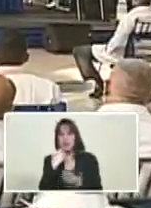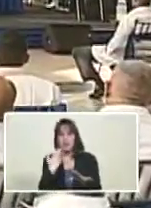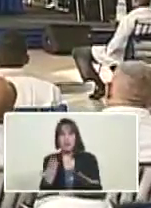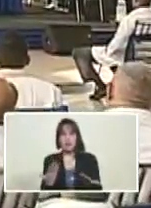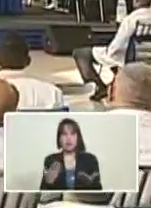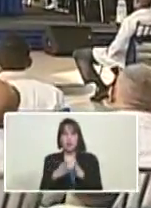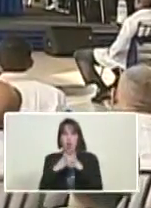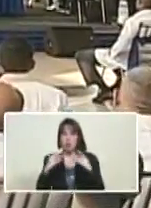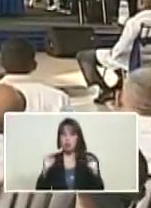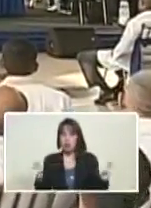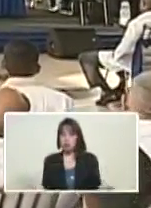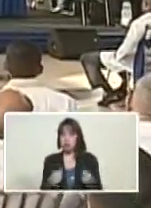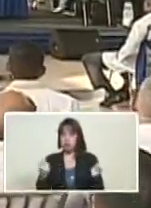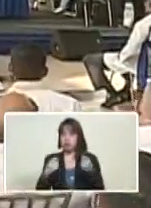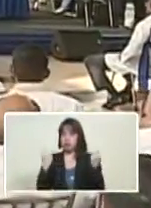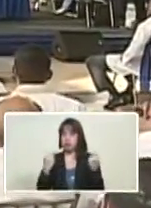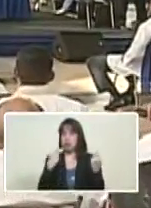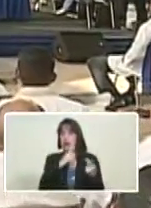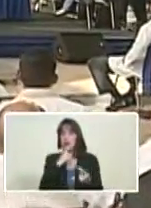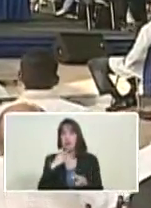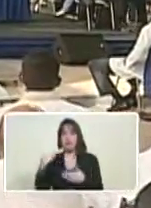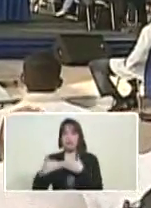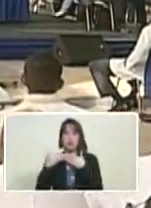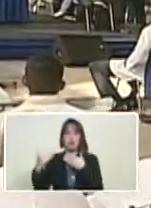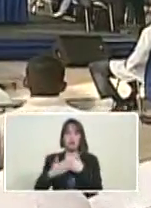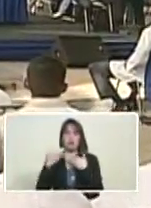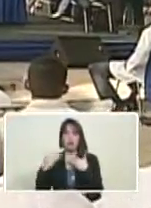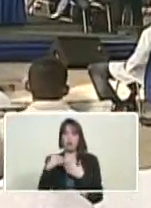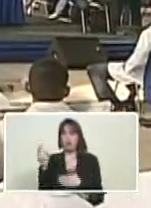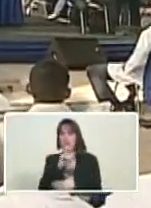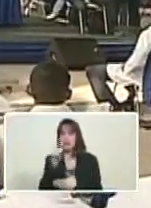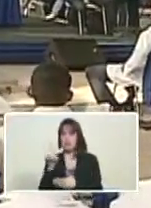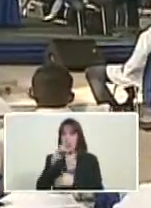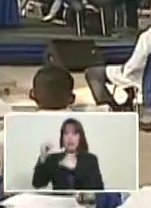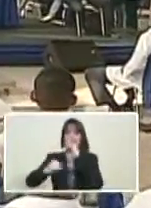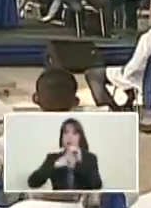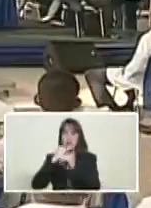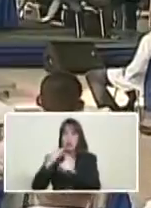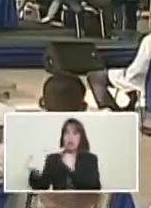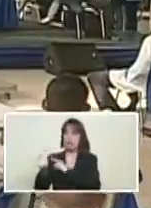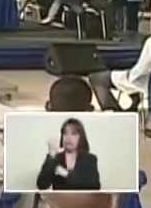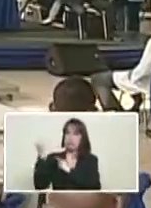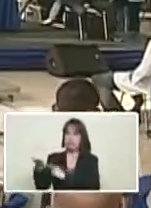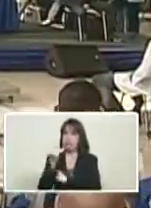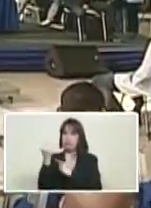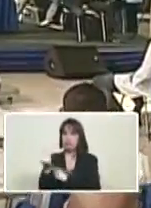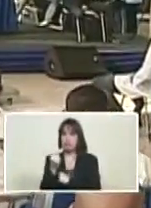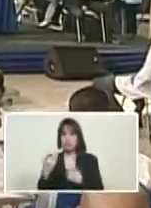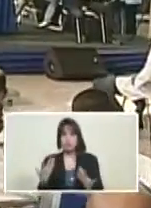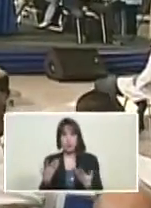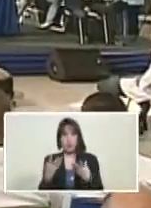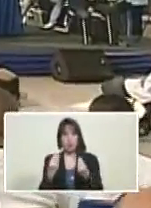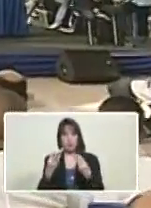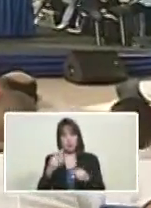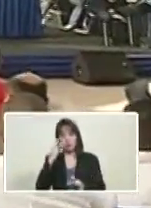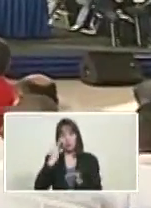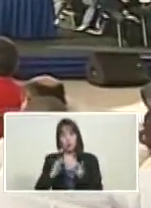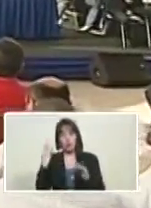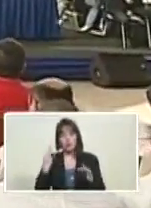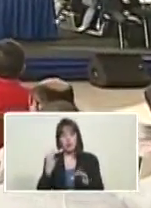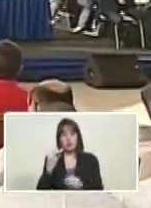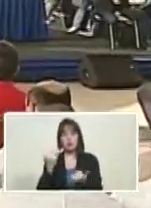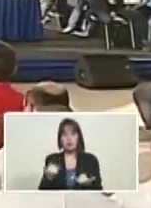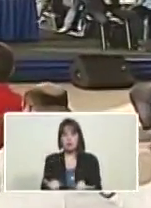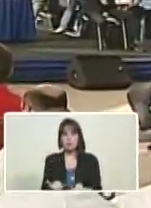las campañas que se arman contra Venezuela a nivel internacional. Ya afortunadamente, dado que en